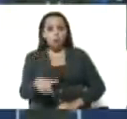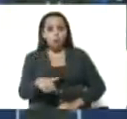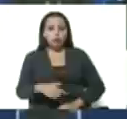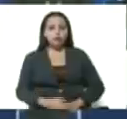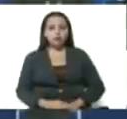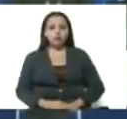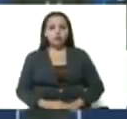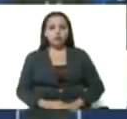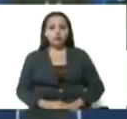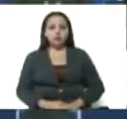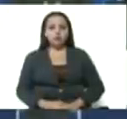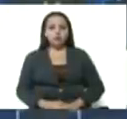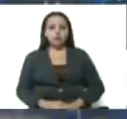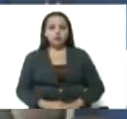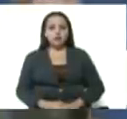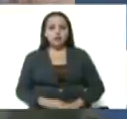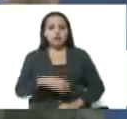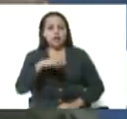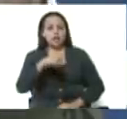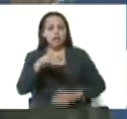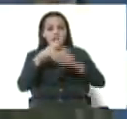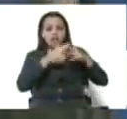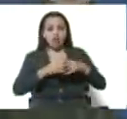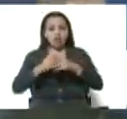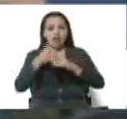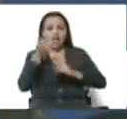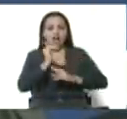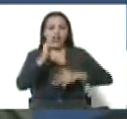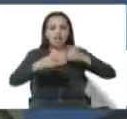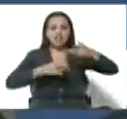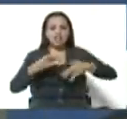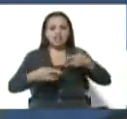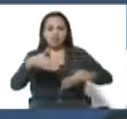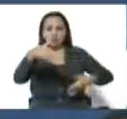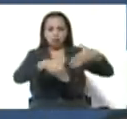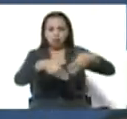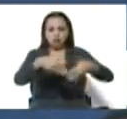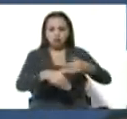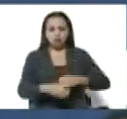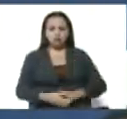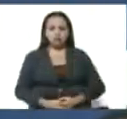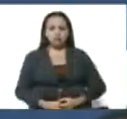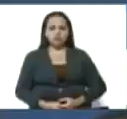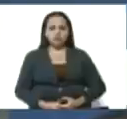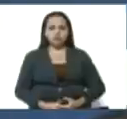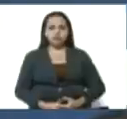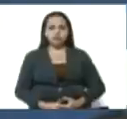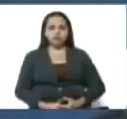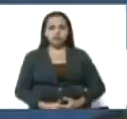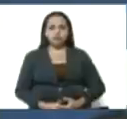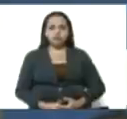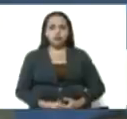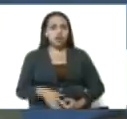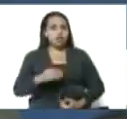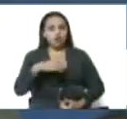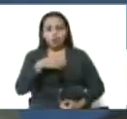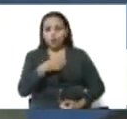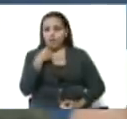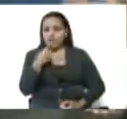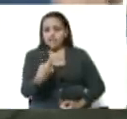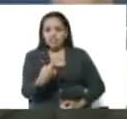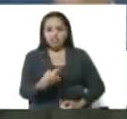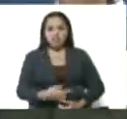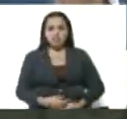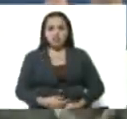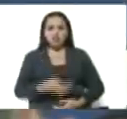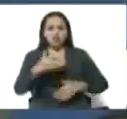el comando sur de la florida se dio un acto de campaña electoral no puedo calificarlo otra manera